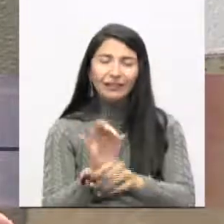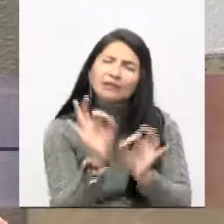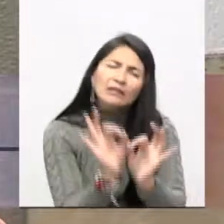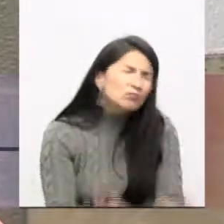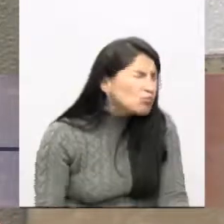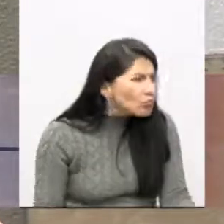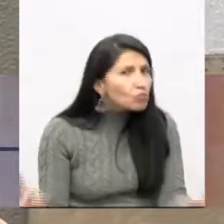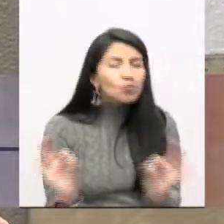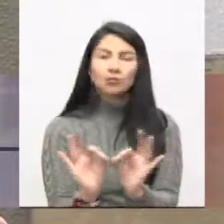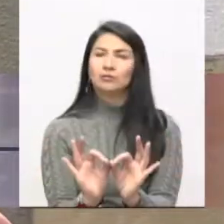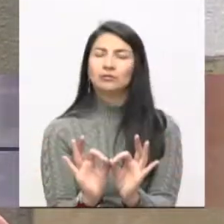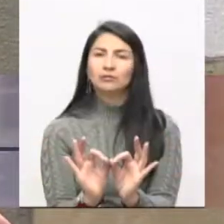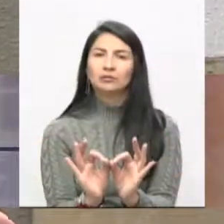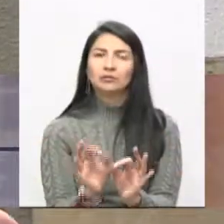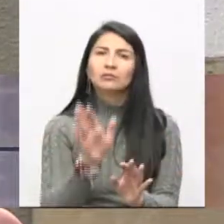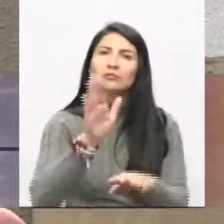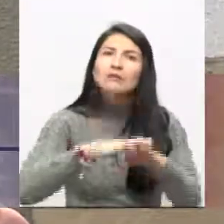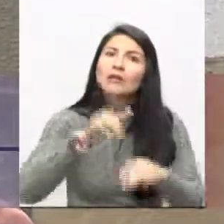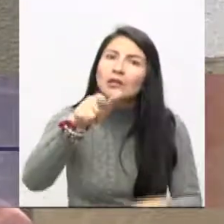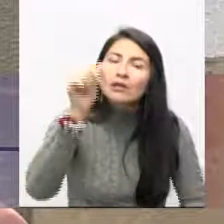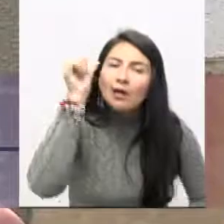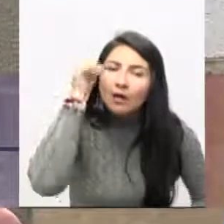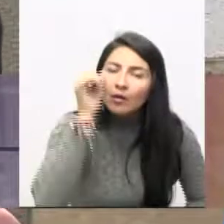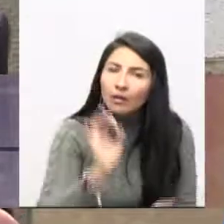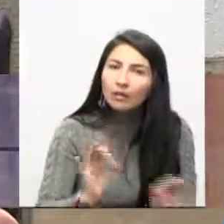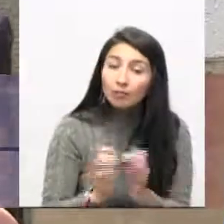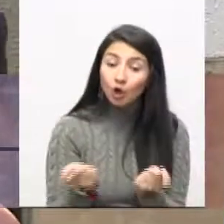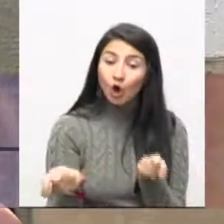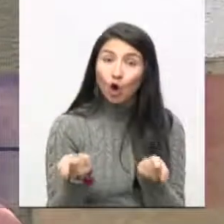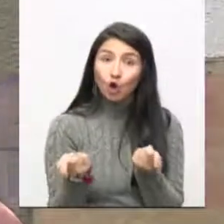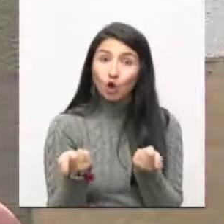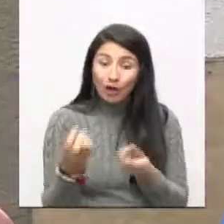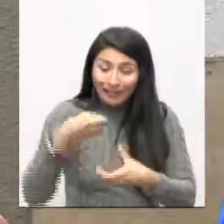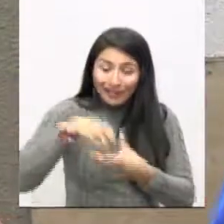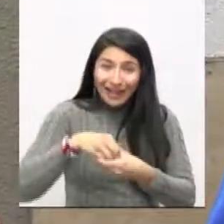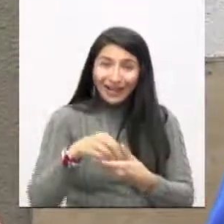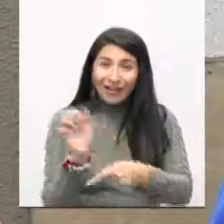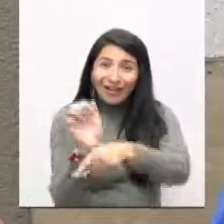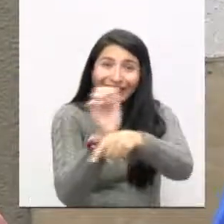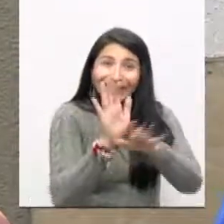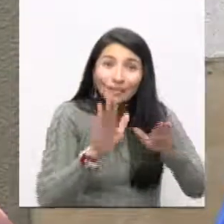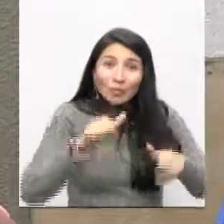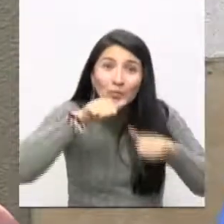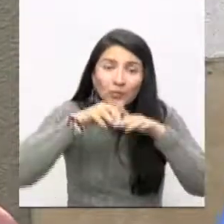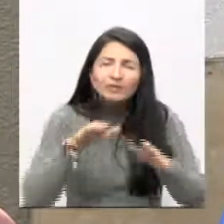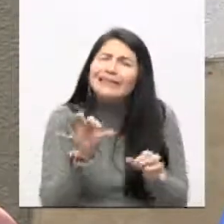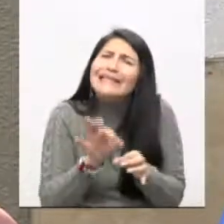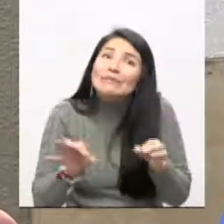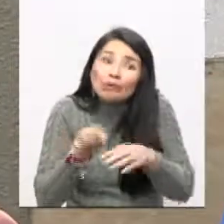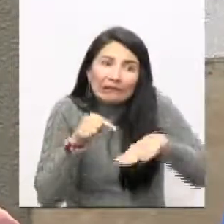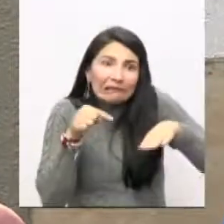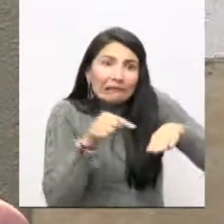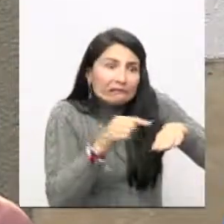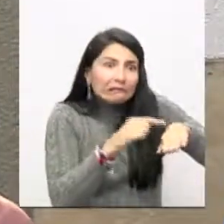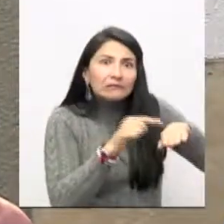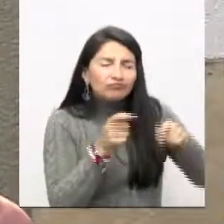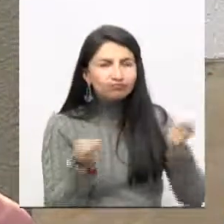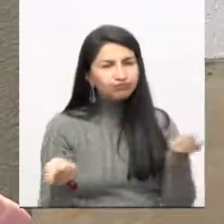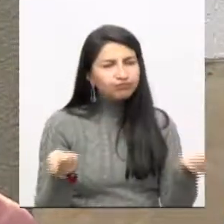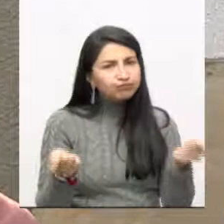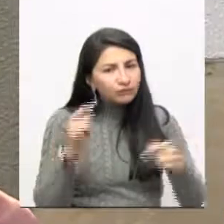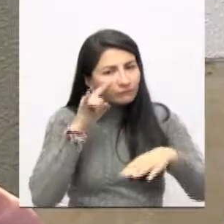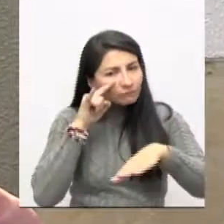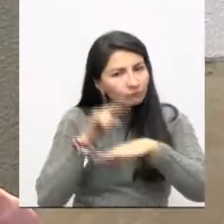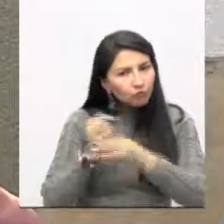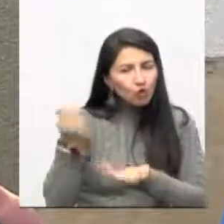es importantísimo. Recuerden que los controles internos de las entidades son pieza fundamental en la